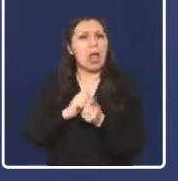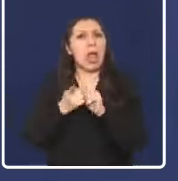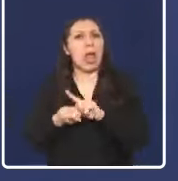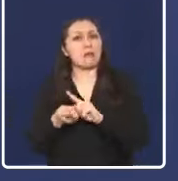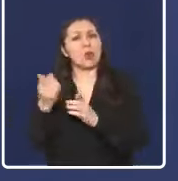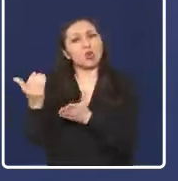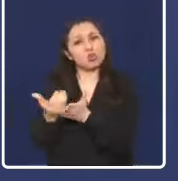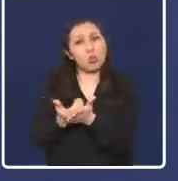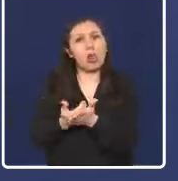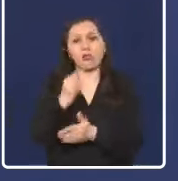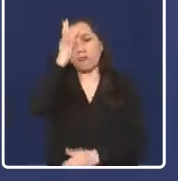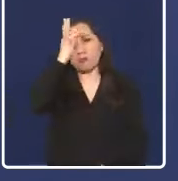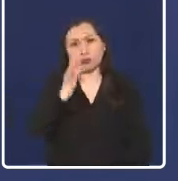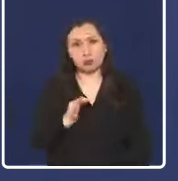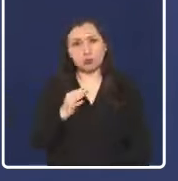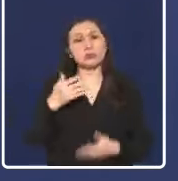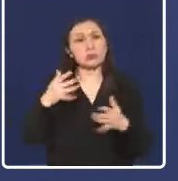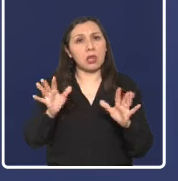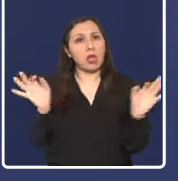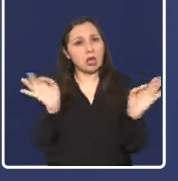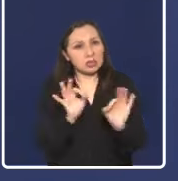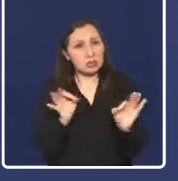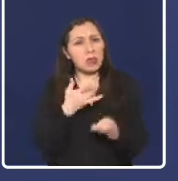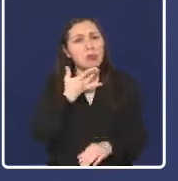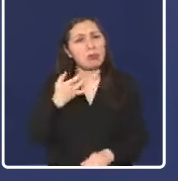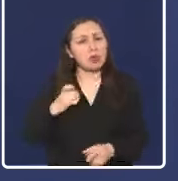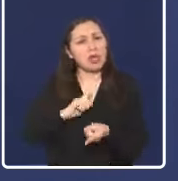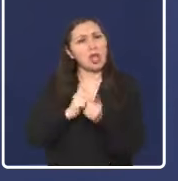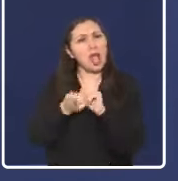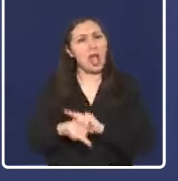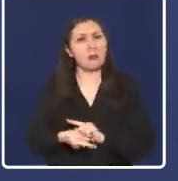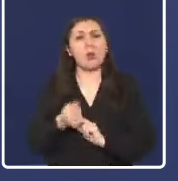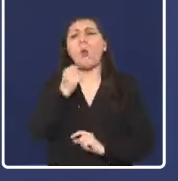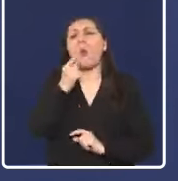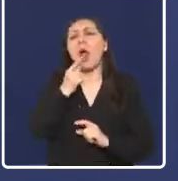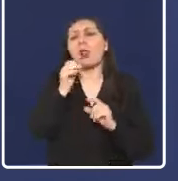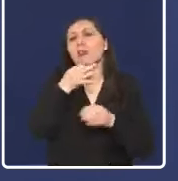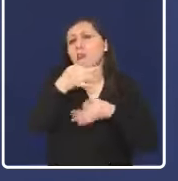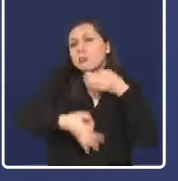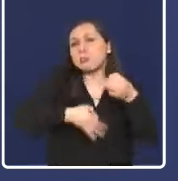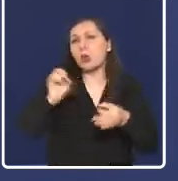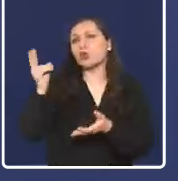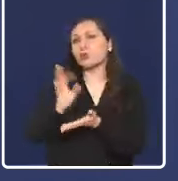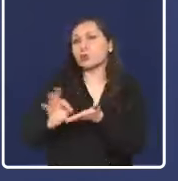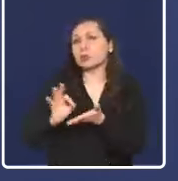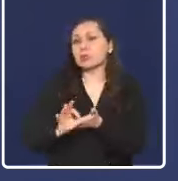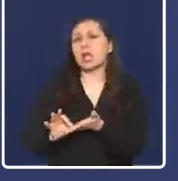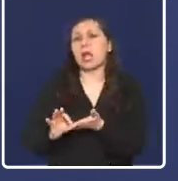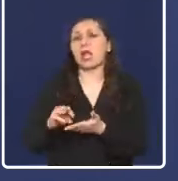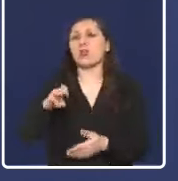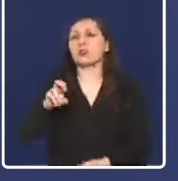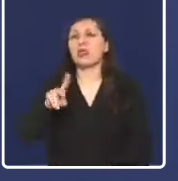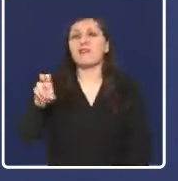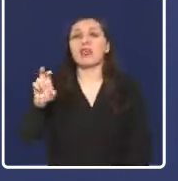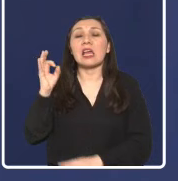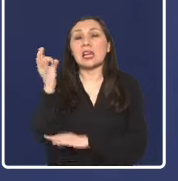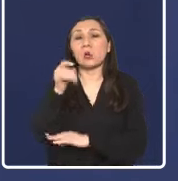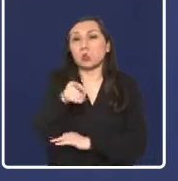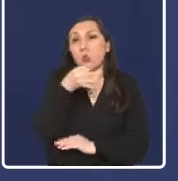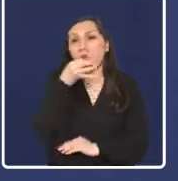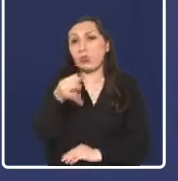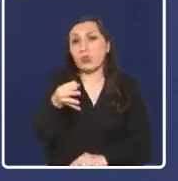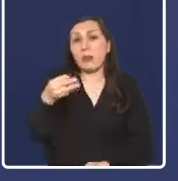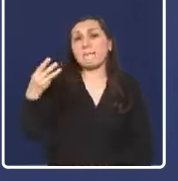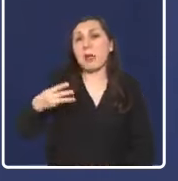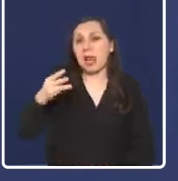de sueldo de esta funcionaria? ¿Le explicó por qué hubo un cambio? ¿Qué detalles le entregó finalmente el ex subsecretario Monsalve en esa reunión de que usted dice que